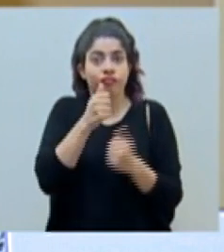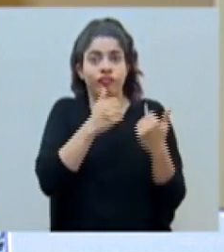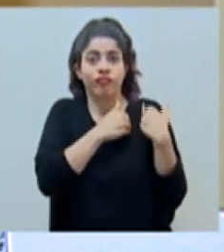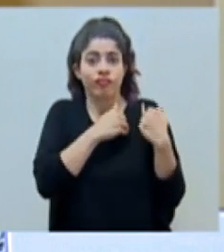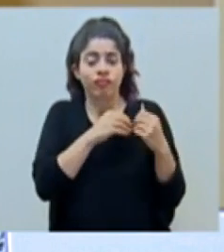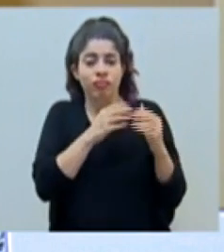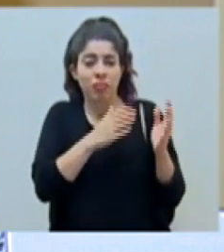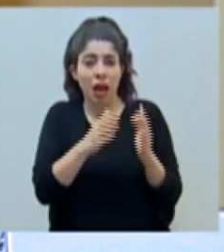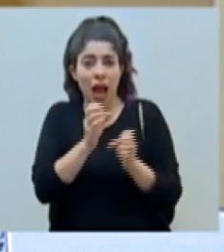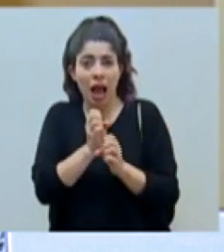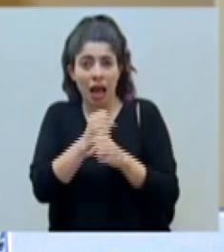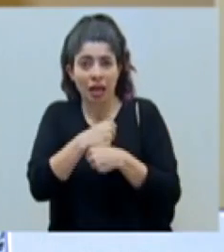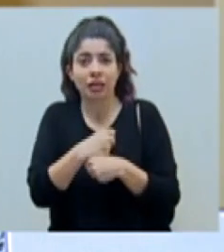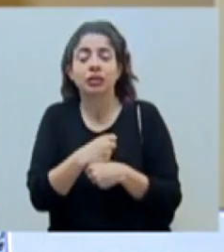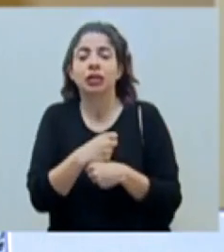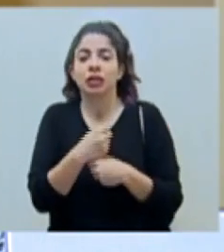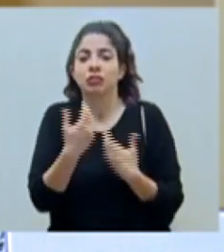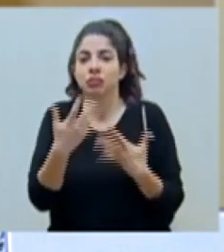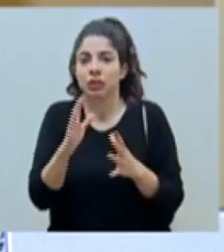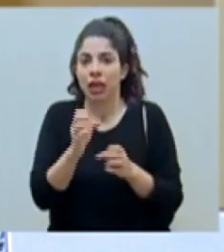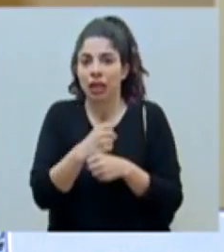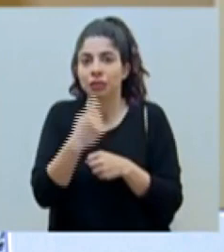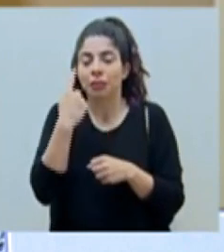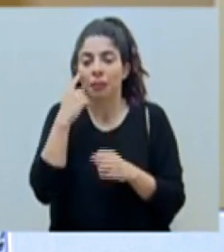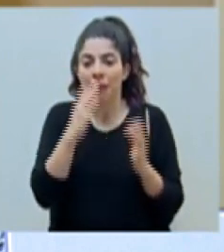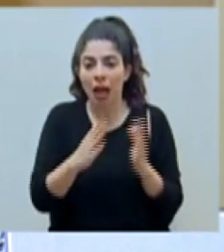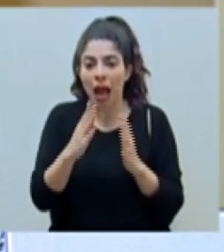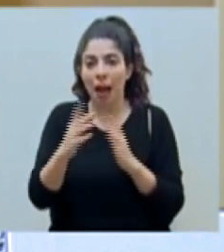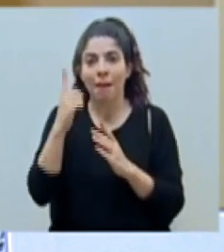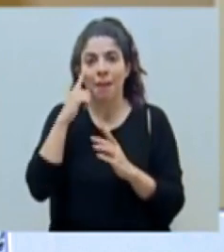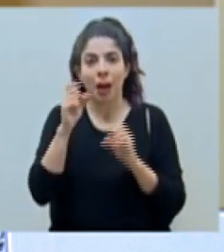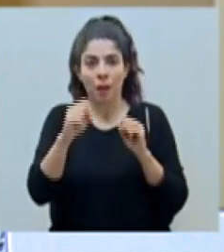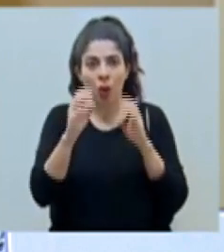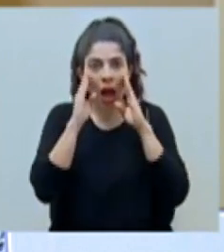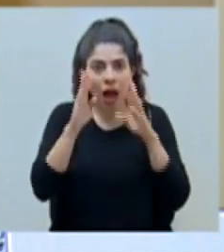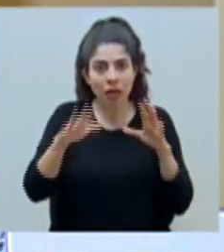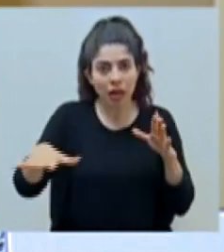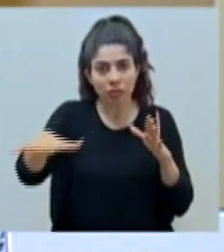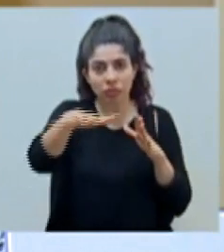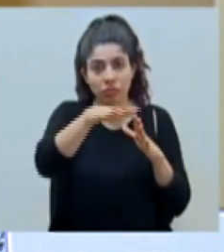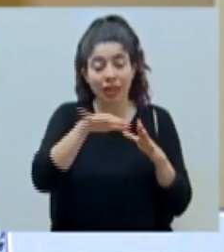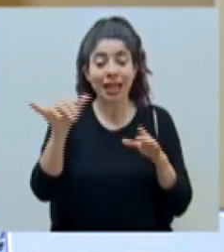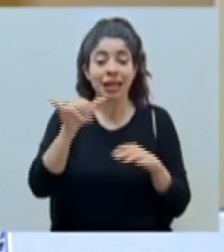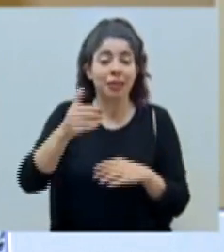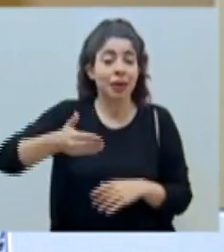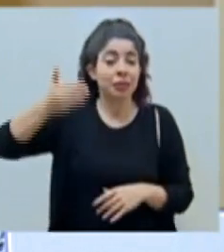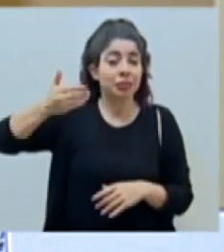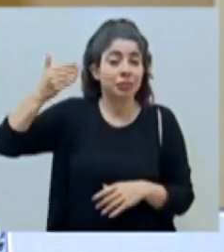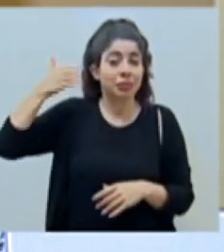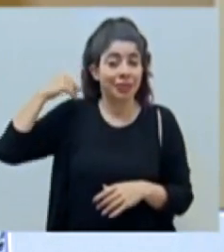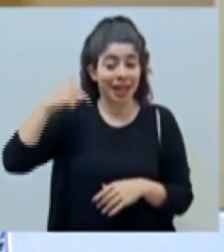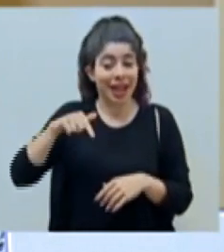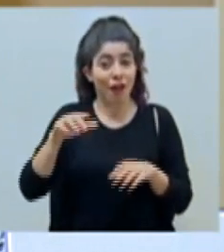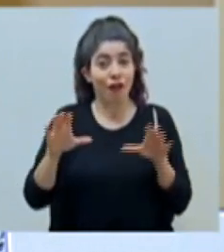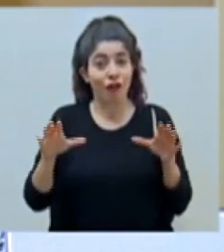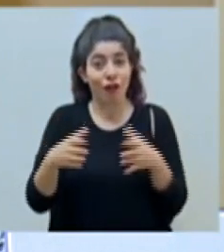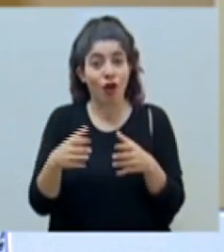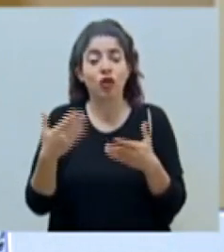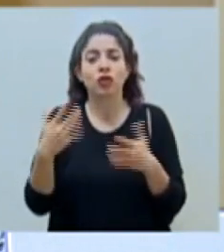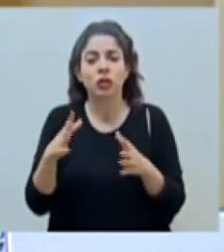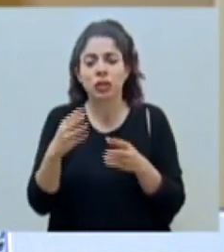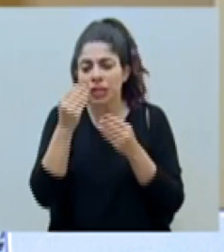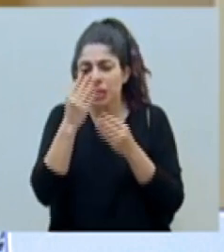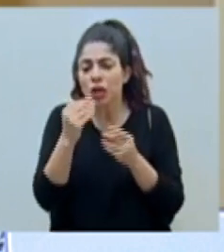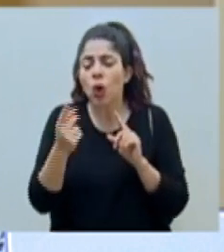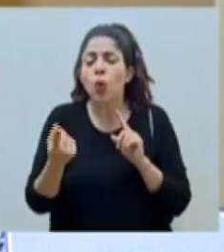tener esta cobertura, y también en ocasiones anteriores, ya en este foro, se ha indicado cuáles son